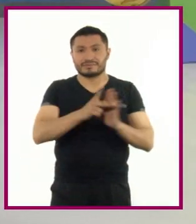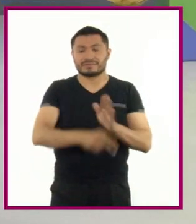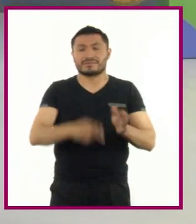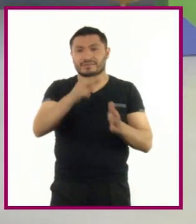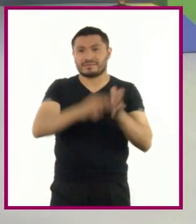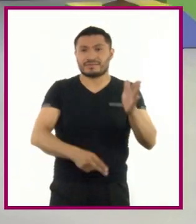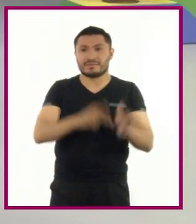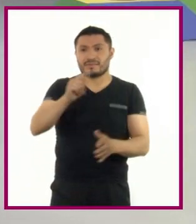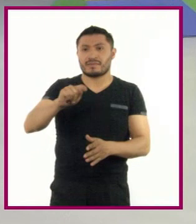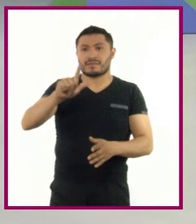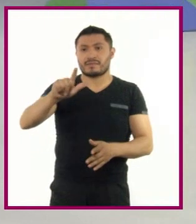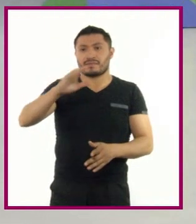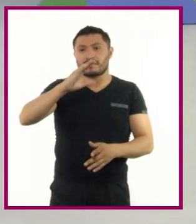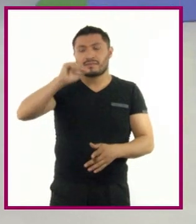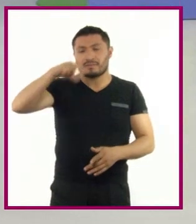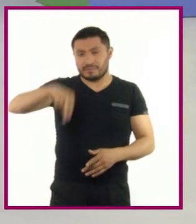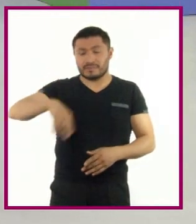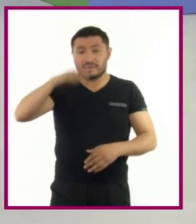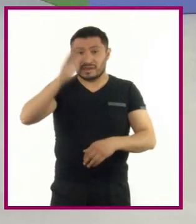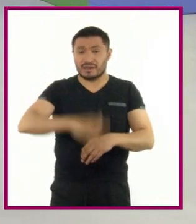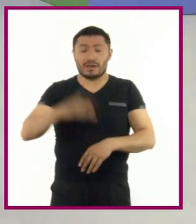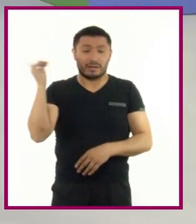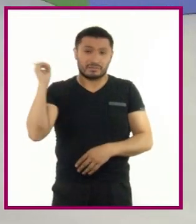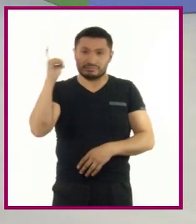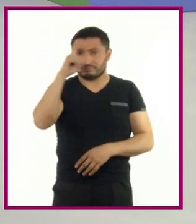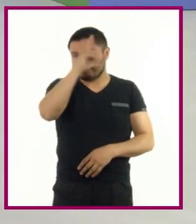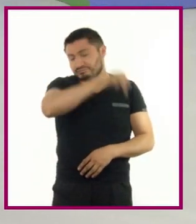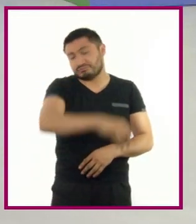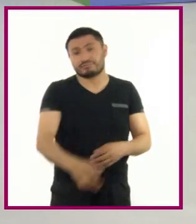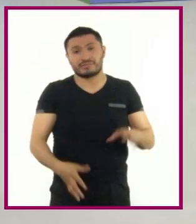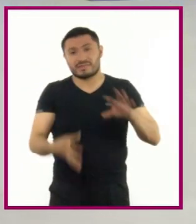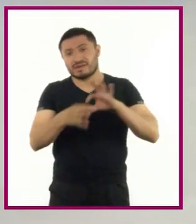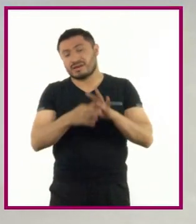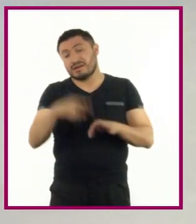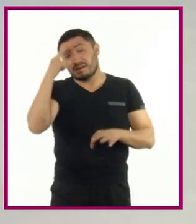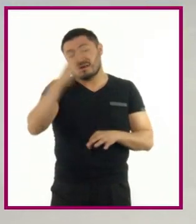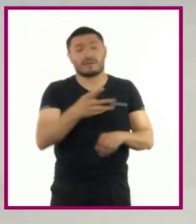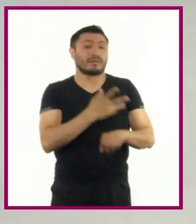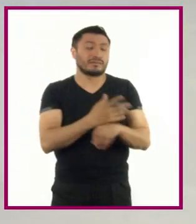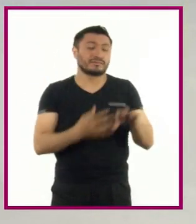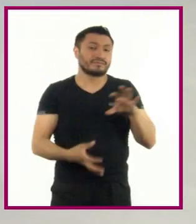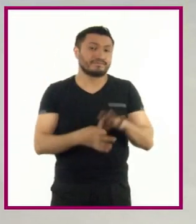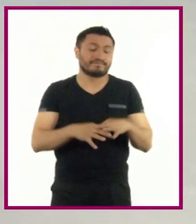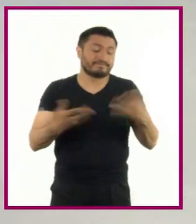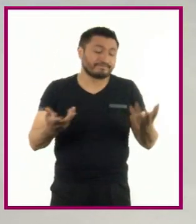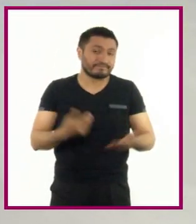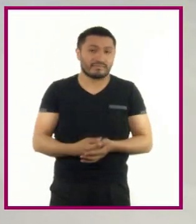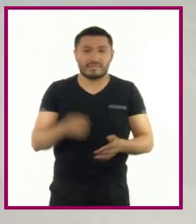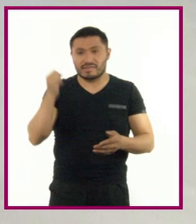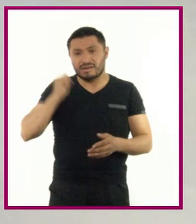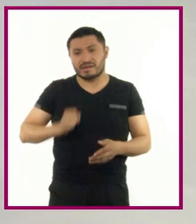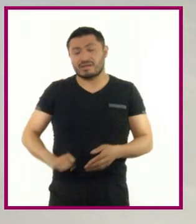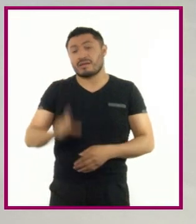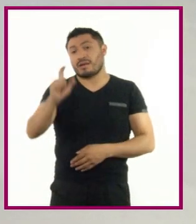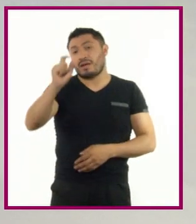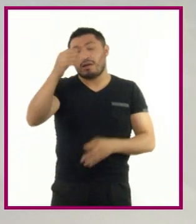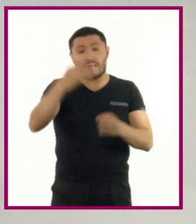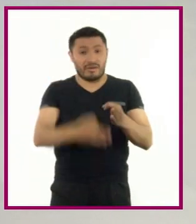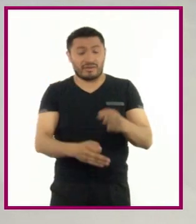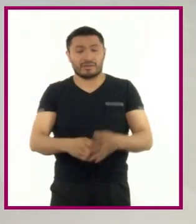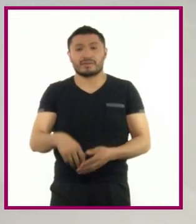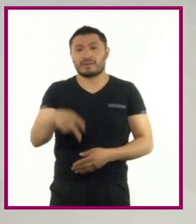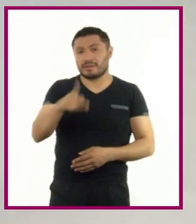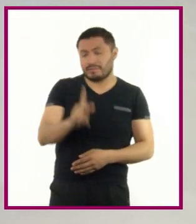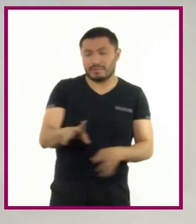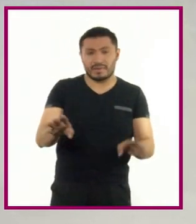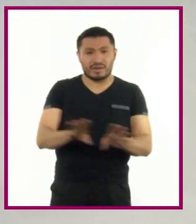del Telecán contribuyó a hacer más compleja la relación entre México y Estados Unidos al final del siglo XX. En cuanto a